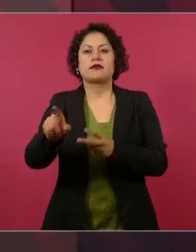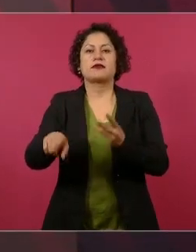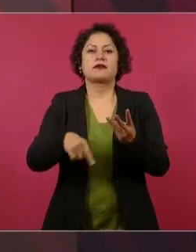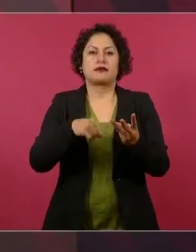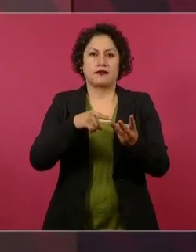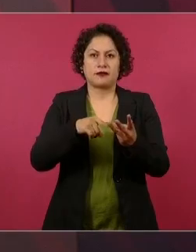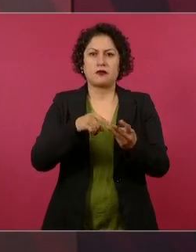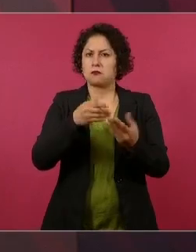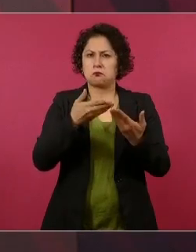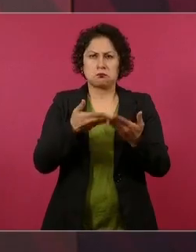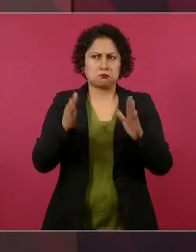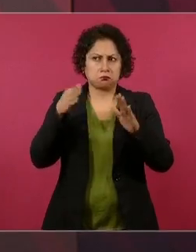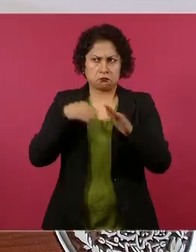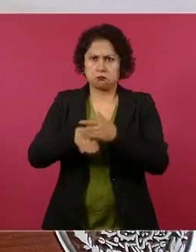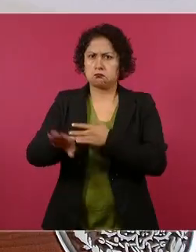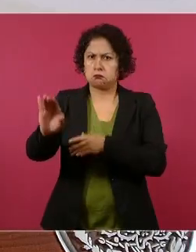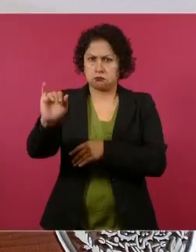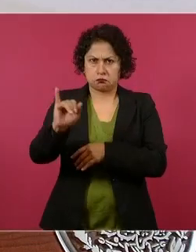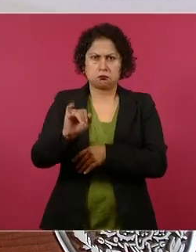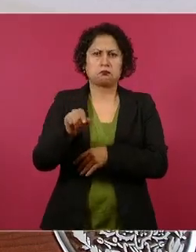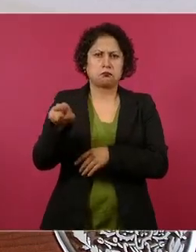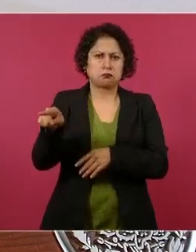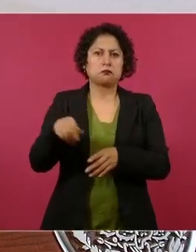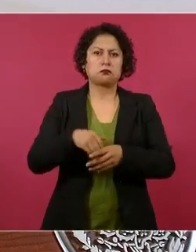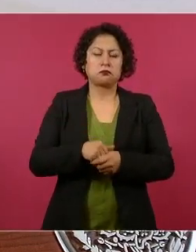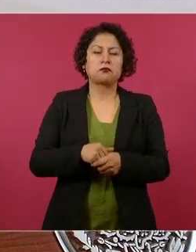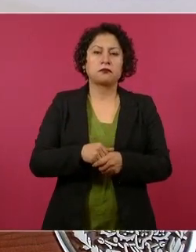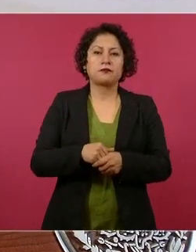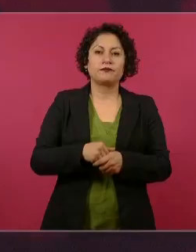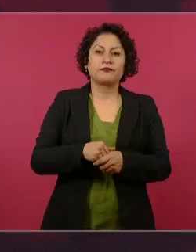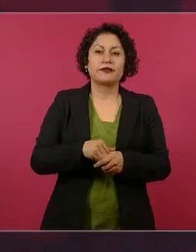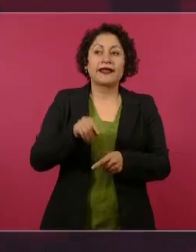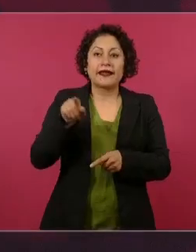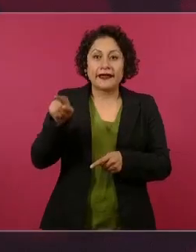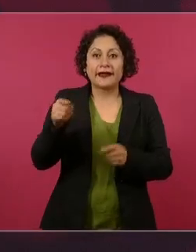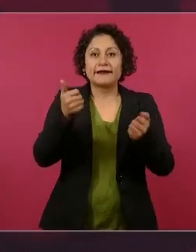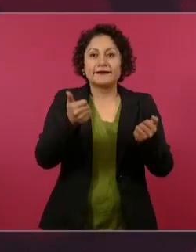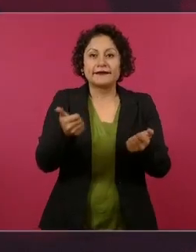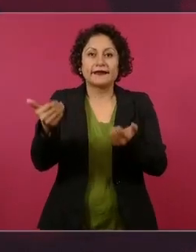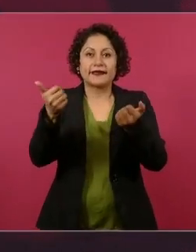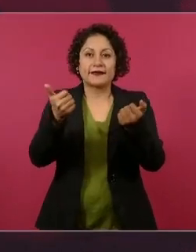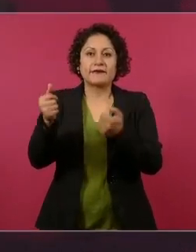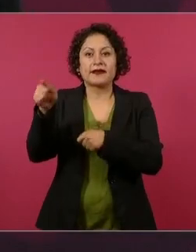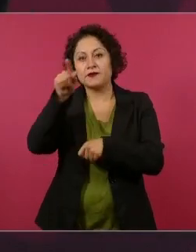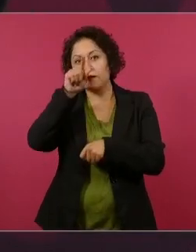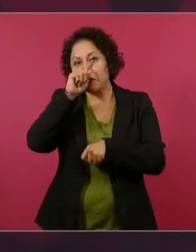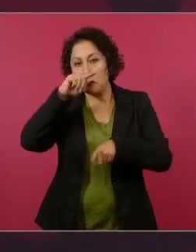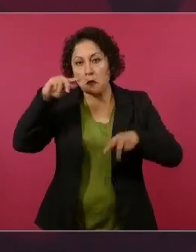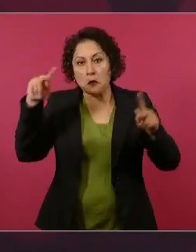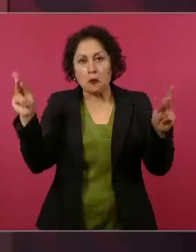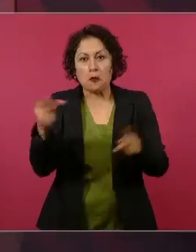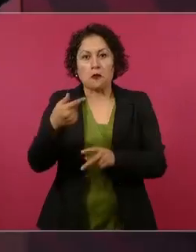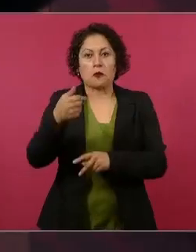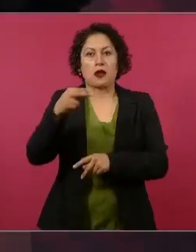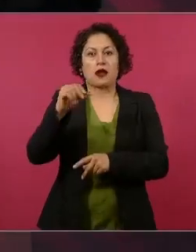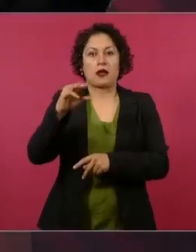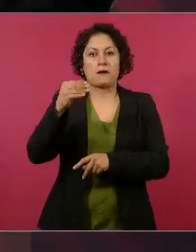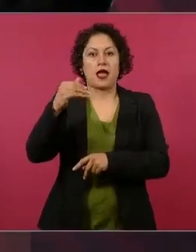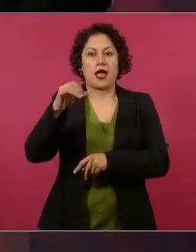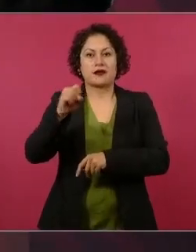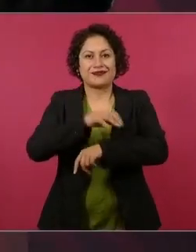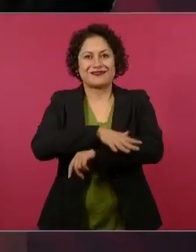sí, público, Los Aluches, y llevaron guacamayas. Entonces empezaron a reproducir